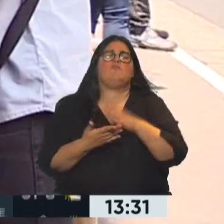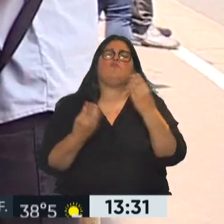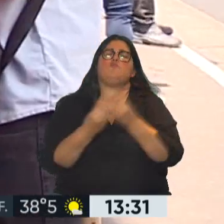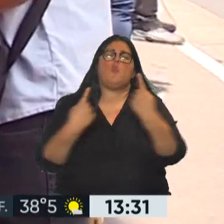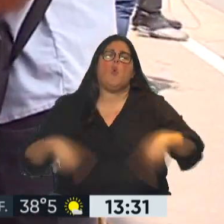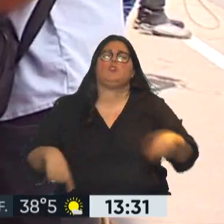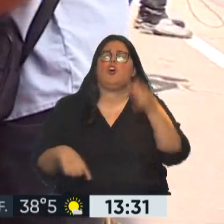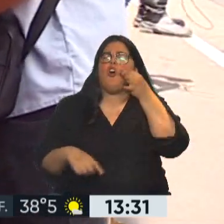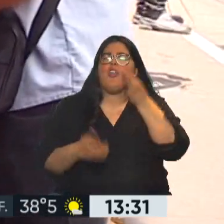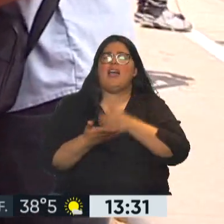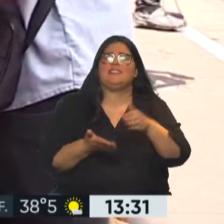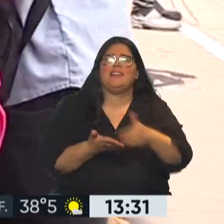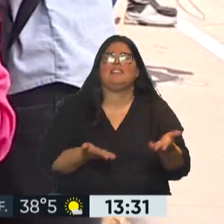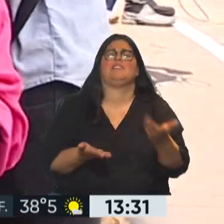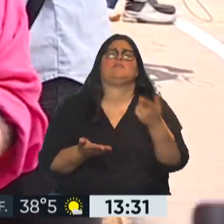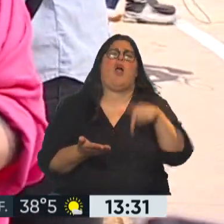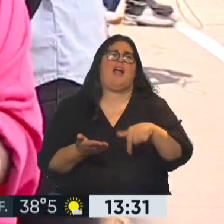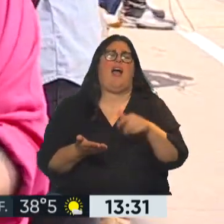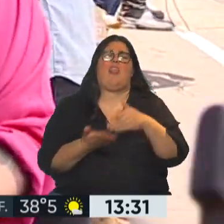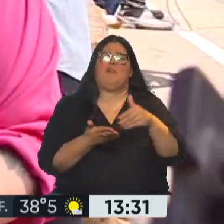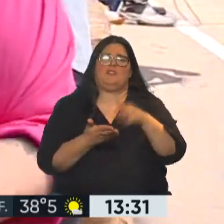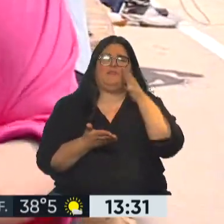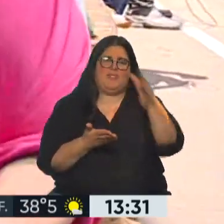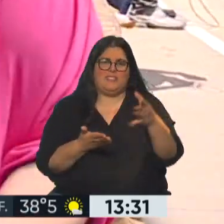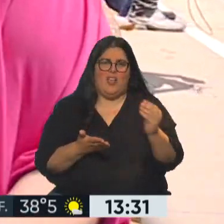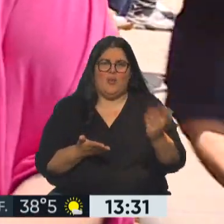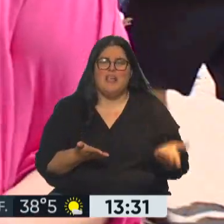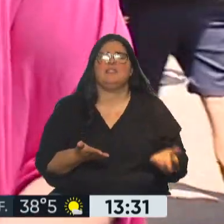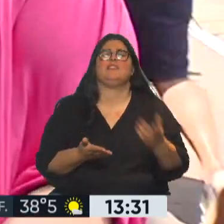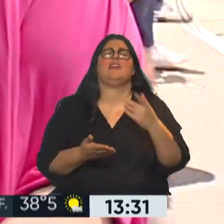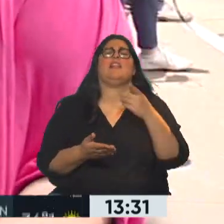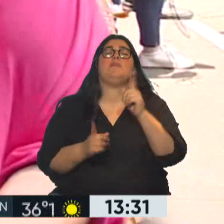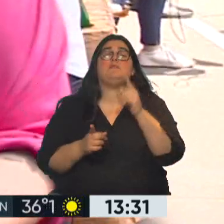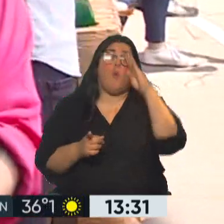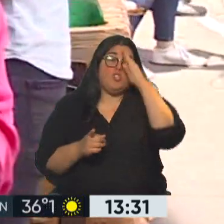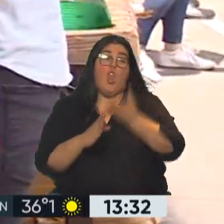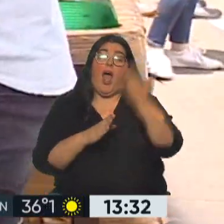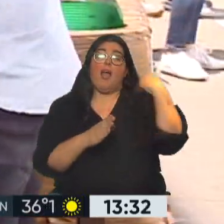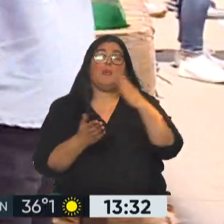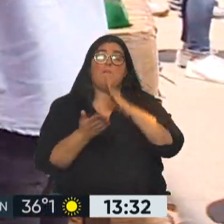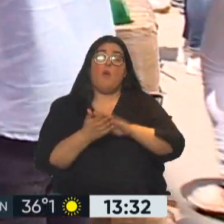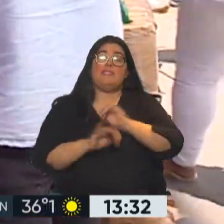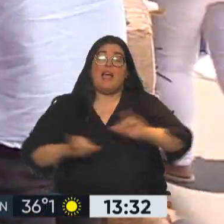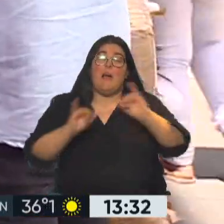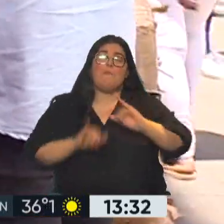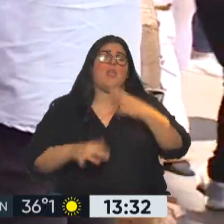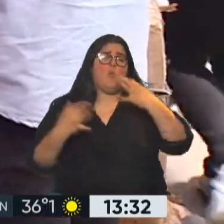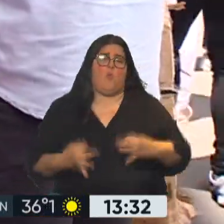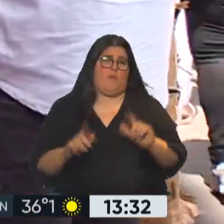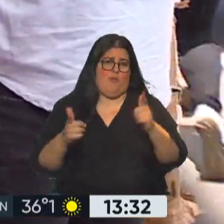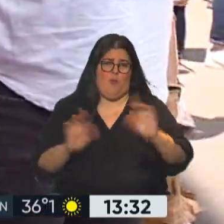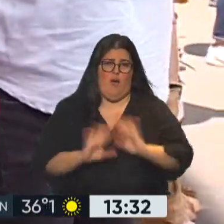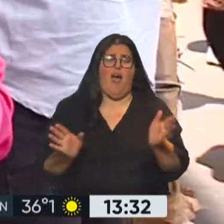se discrimina mucho en este país, que no se alcanzan siquiera las promesas que Bolsonaro había hecho en campaña. Hay muchos problemas con el tema